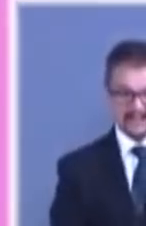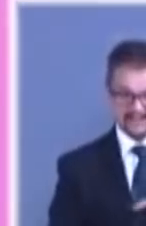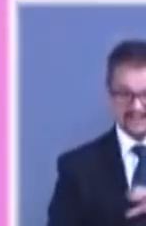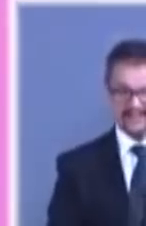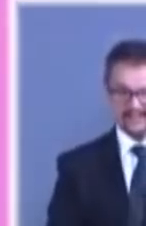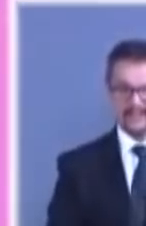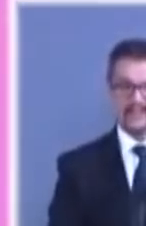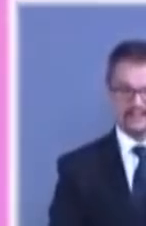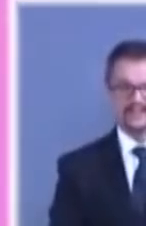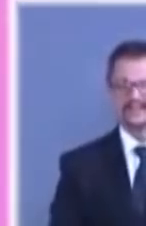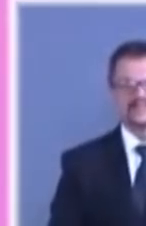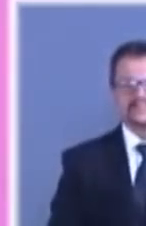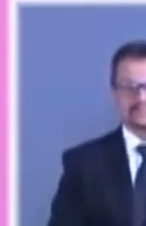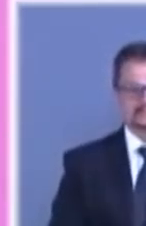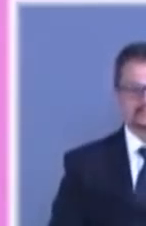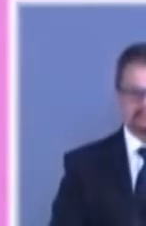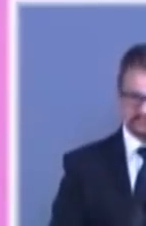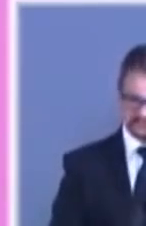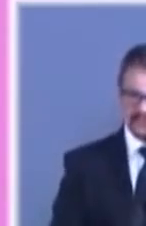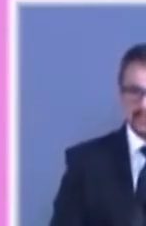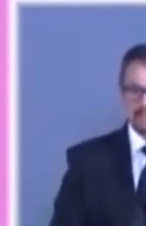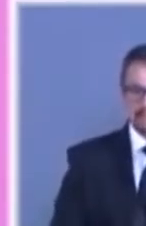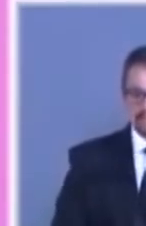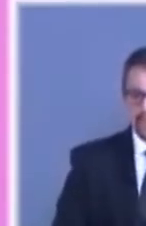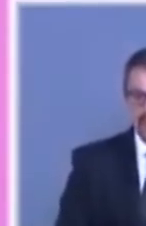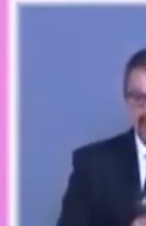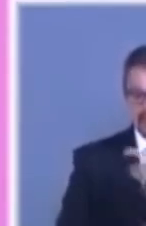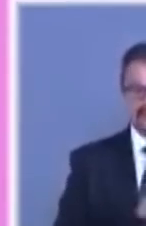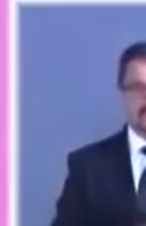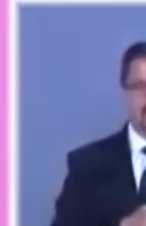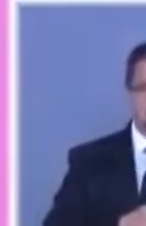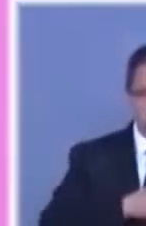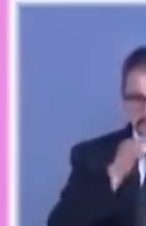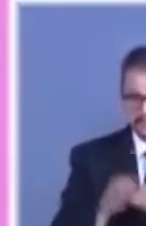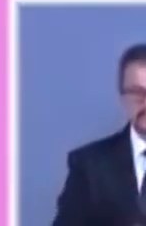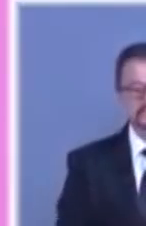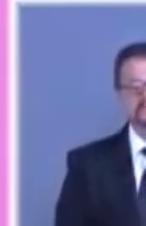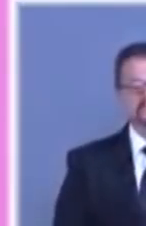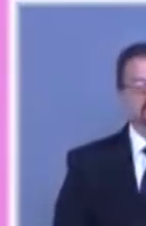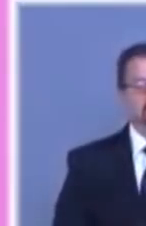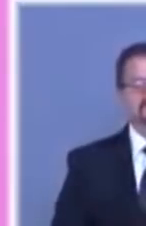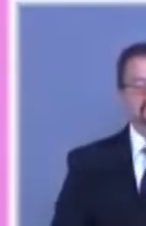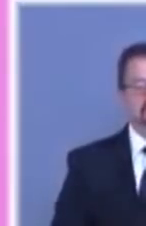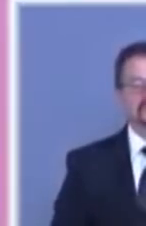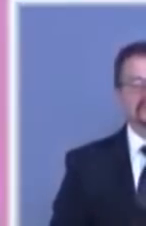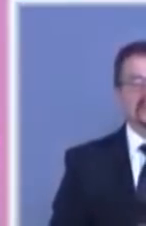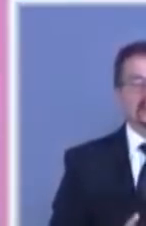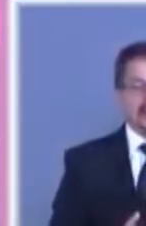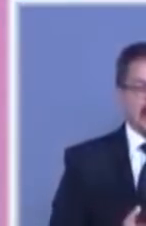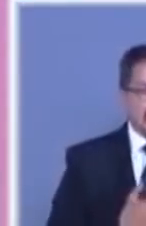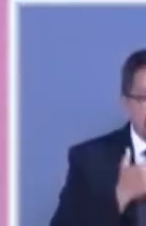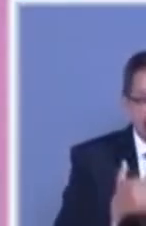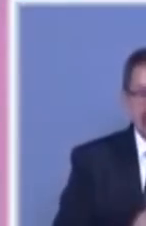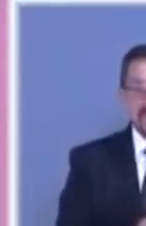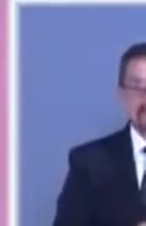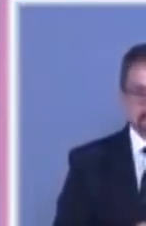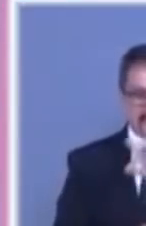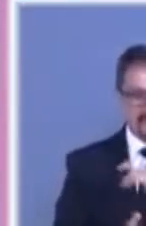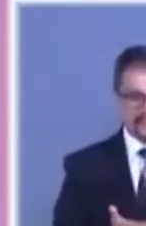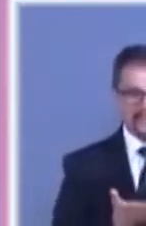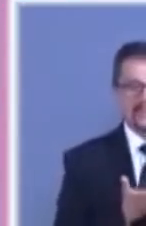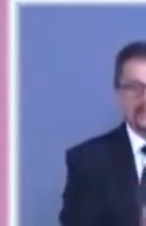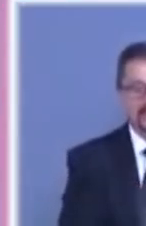candidato flojo que no hizo campaña, que se quedó con el dinero de la campaña, que ha defraudado al